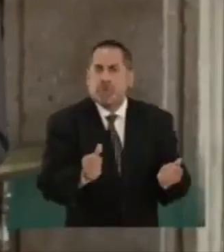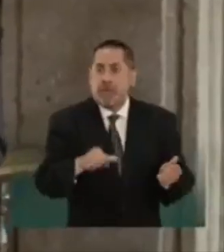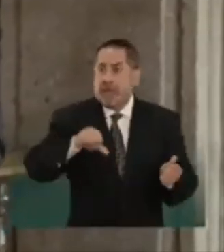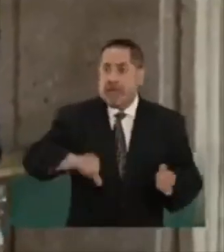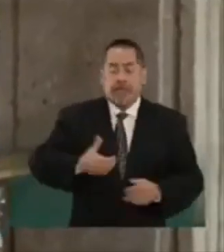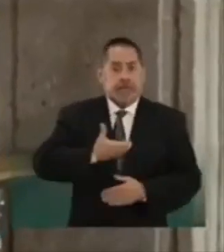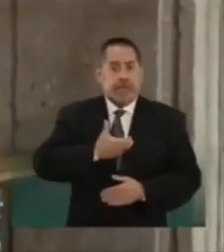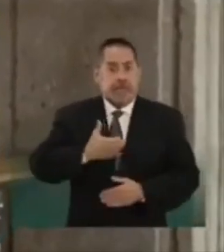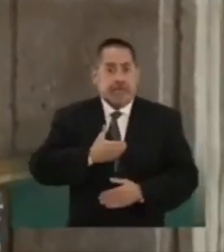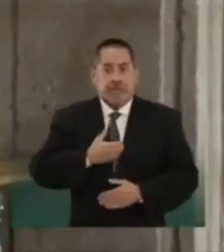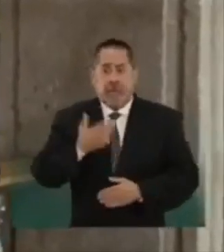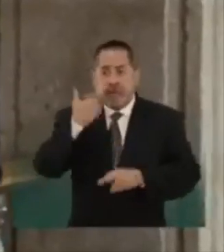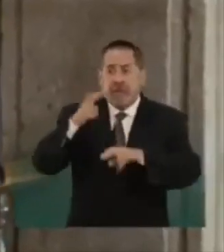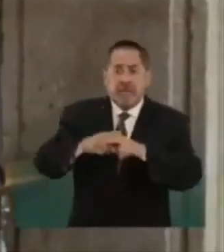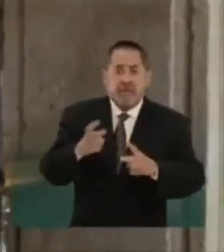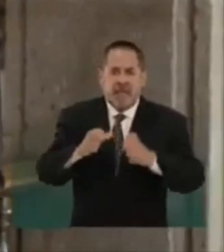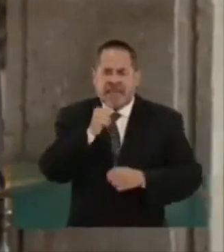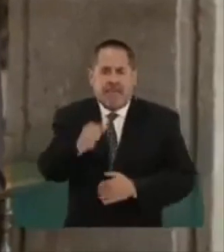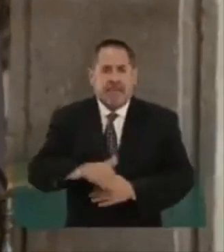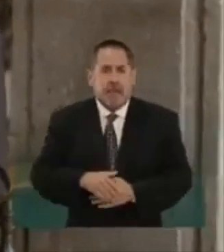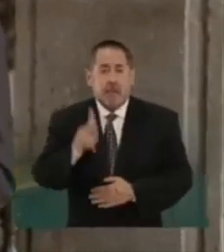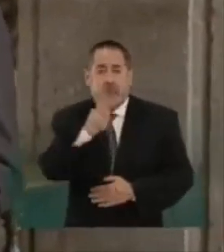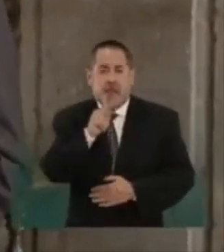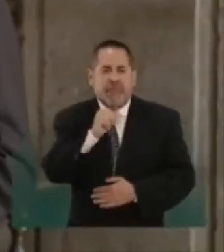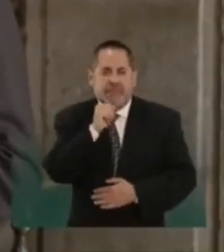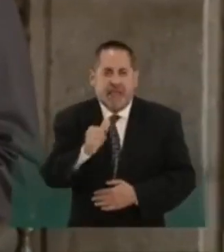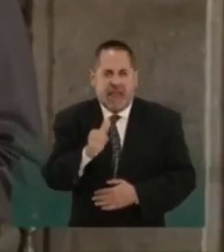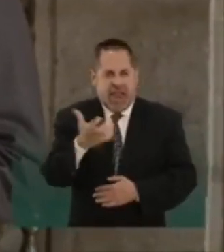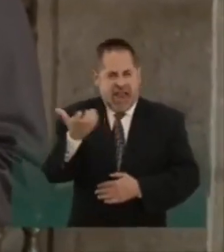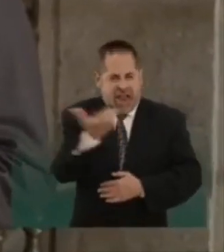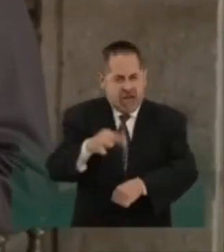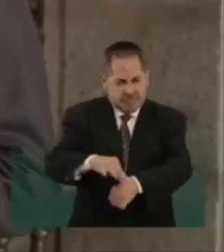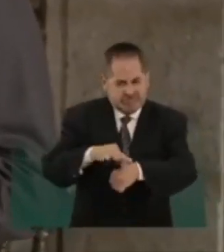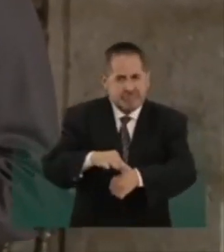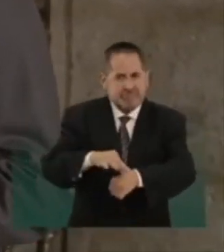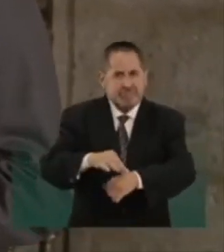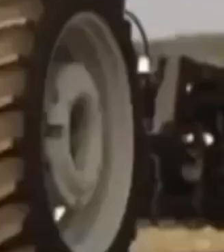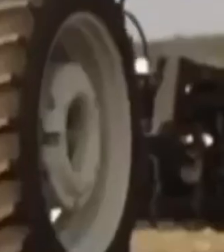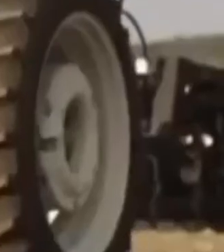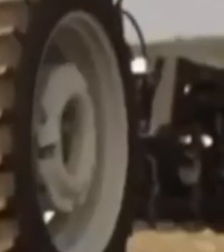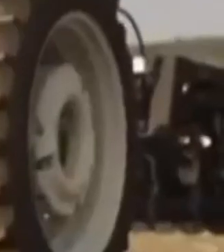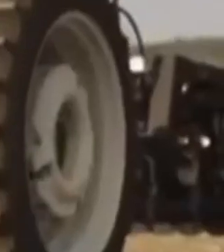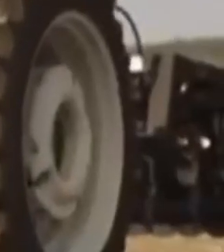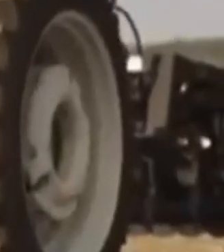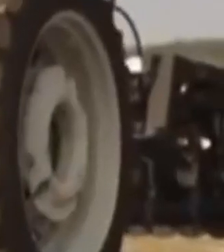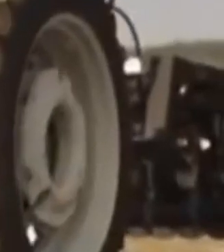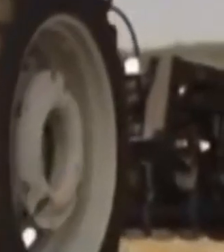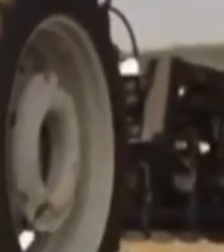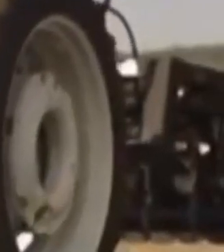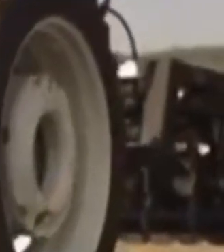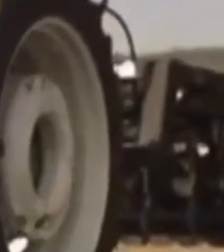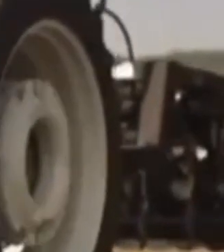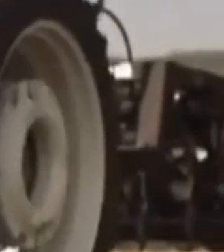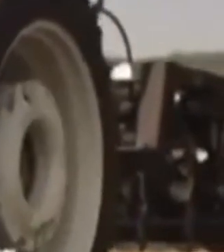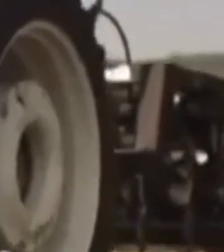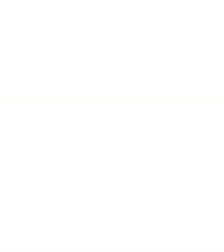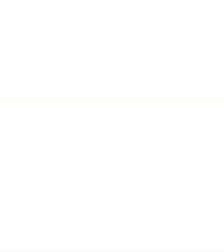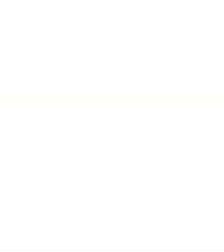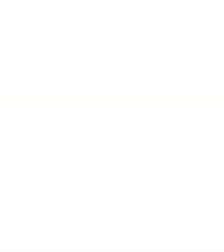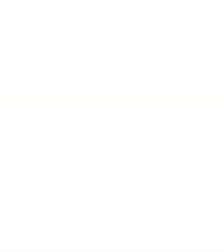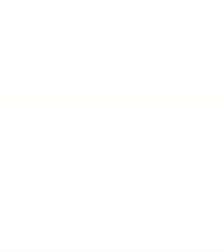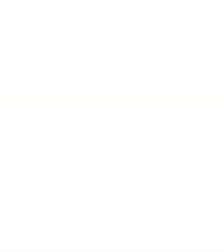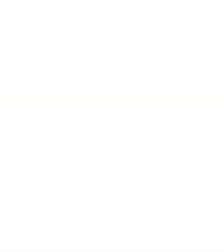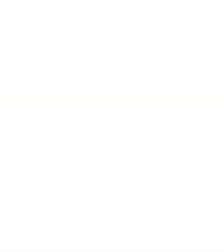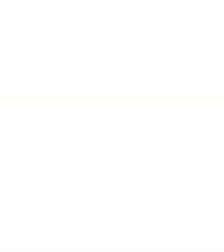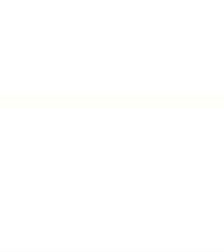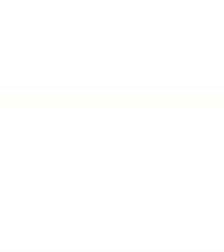En Palacio ya no hay ladrones. Hechos, no palabras. Chiapas sigue adelante. Son